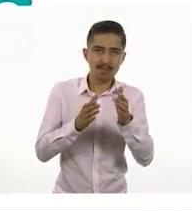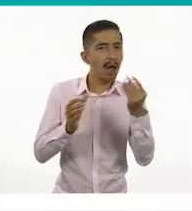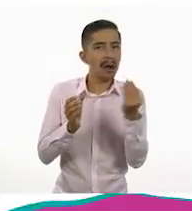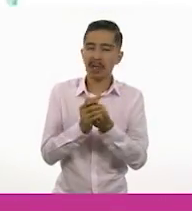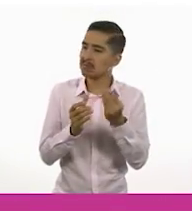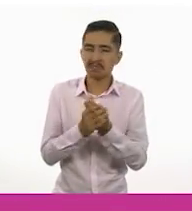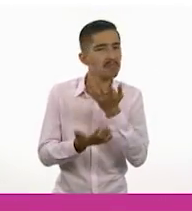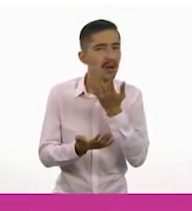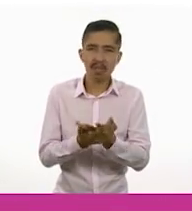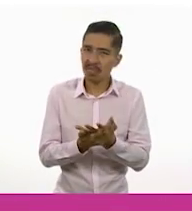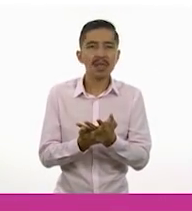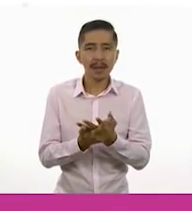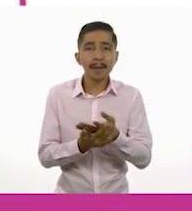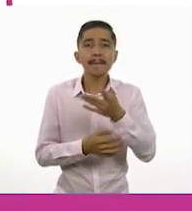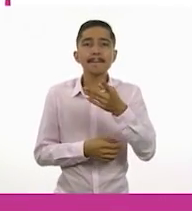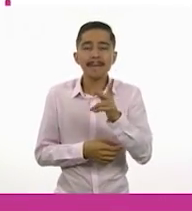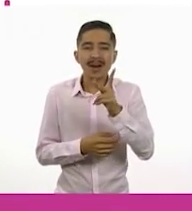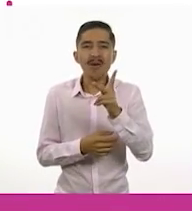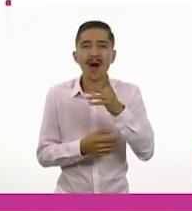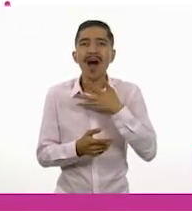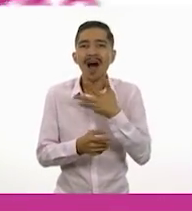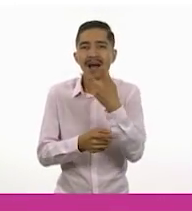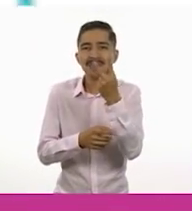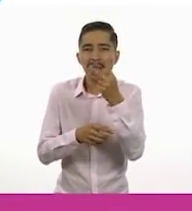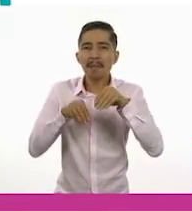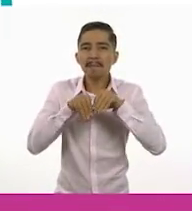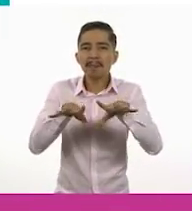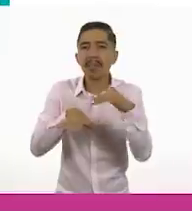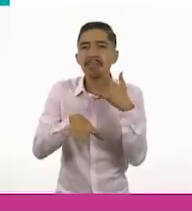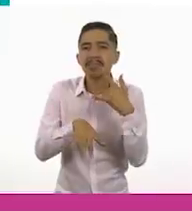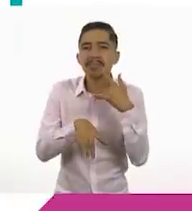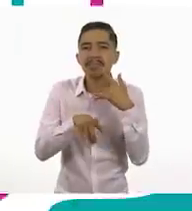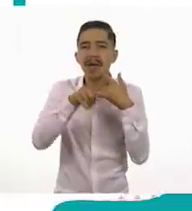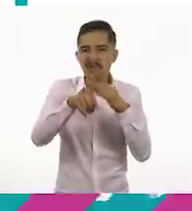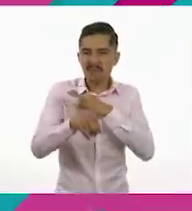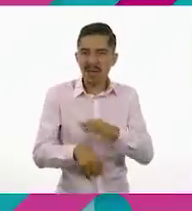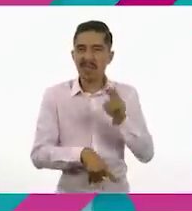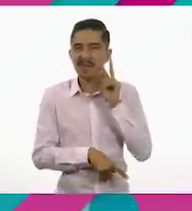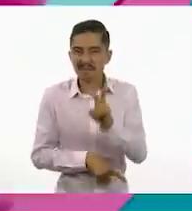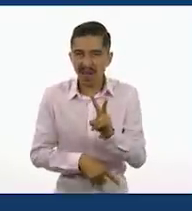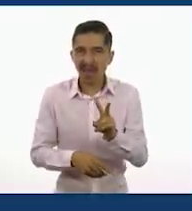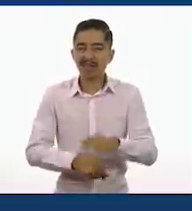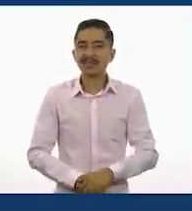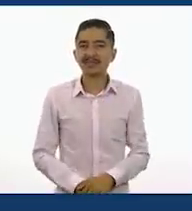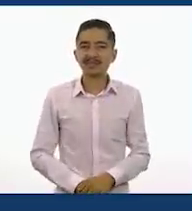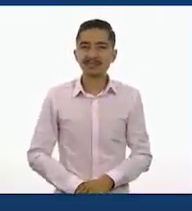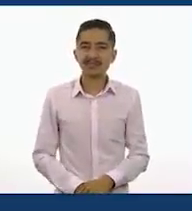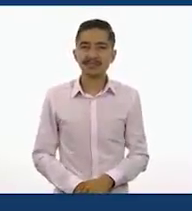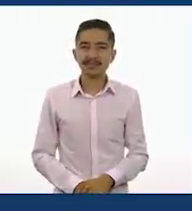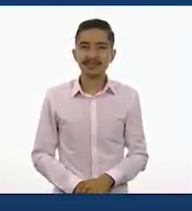clases, sino una programación de entretenimiento. ¡No te la pierdas!